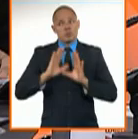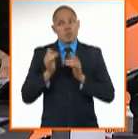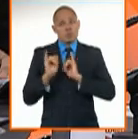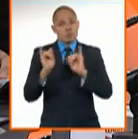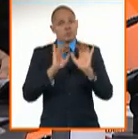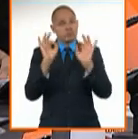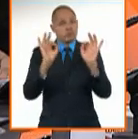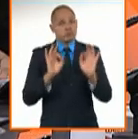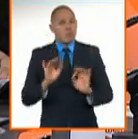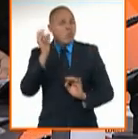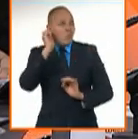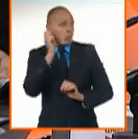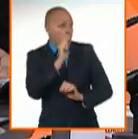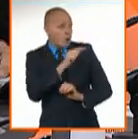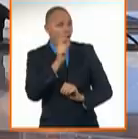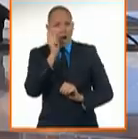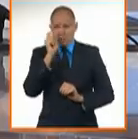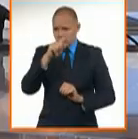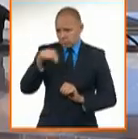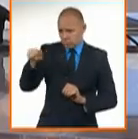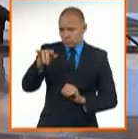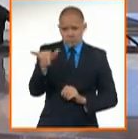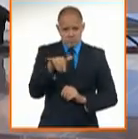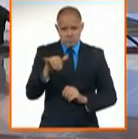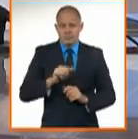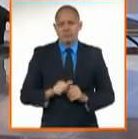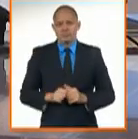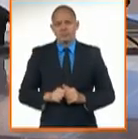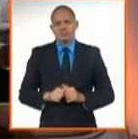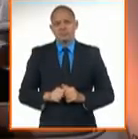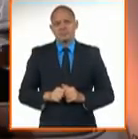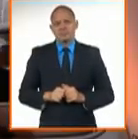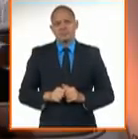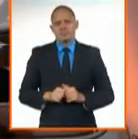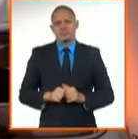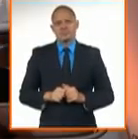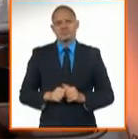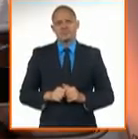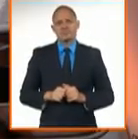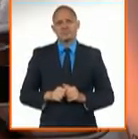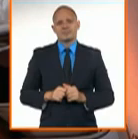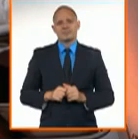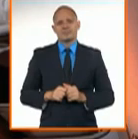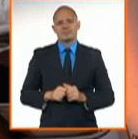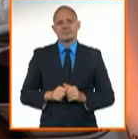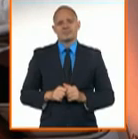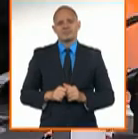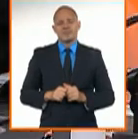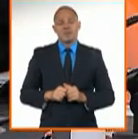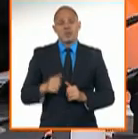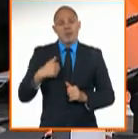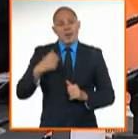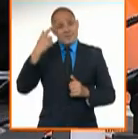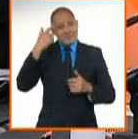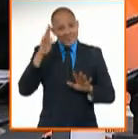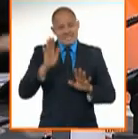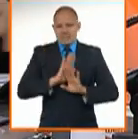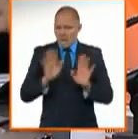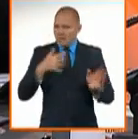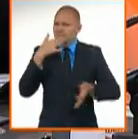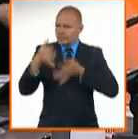a la viceministra tatiana compañero armando de 10 por habernos acompañado en esta mesa redonda creo que hay elementos